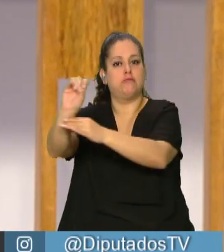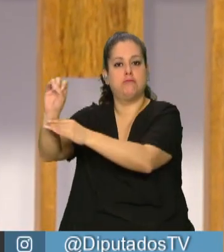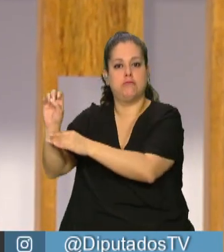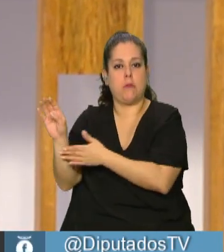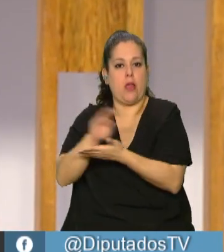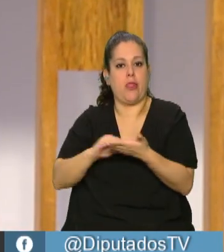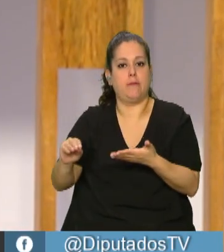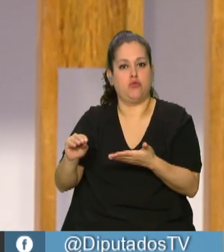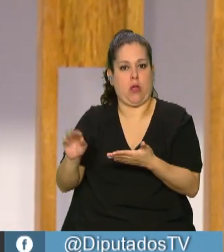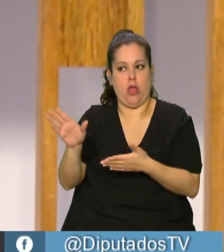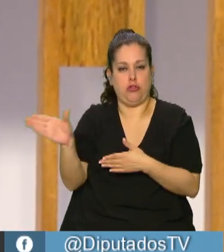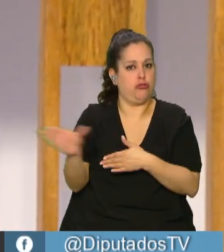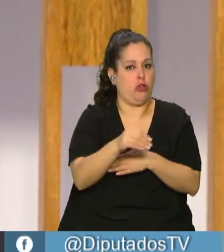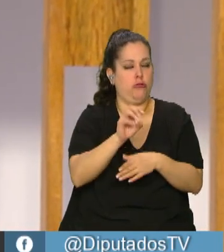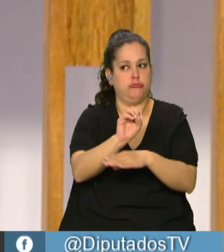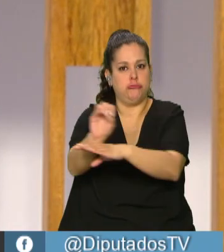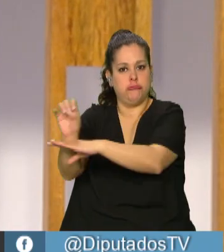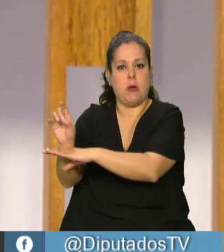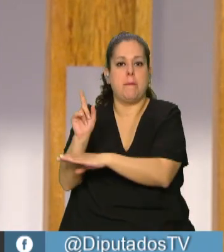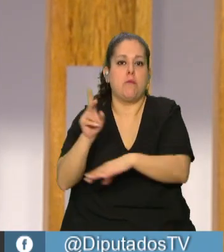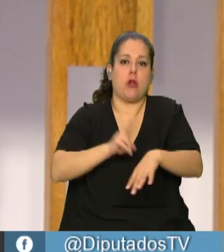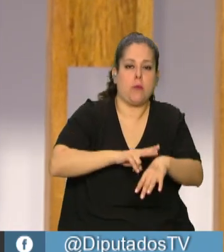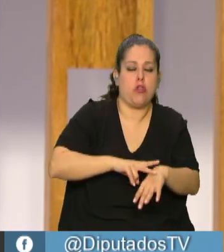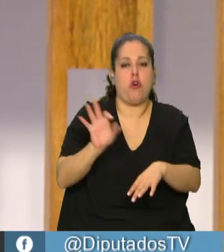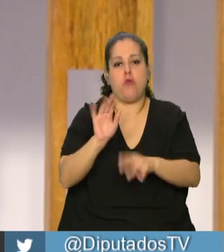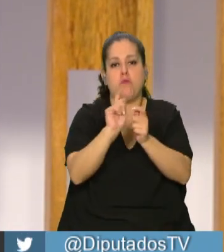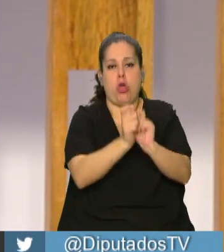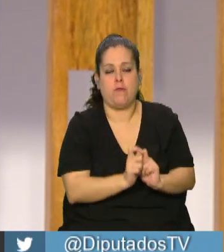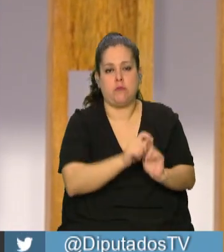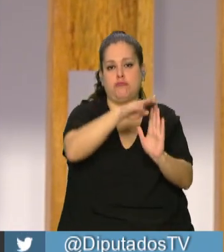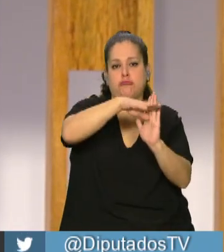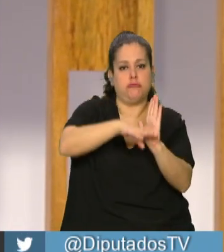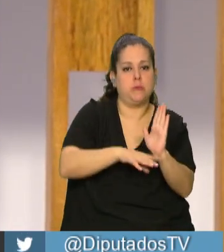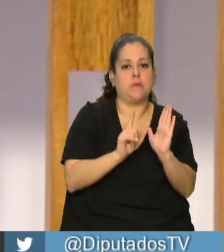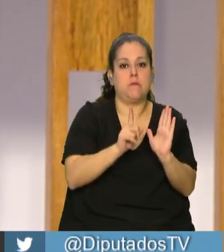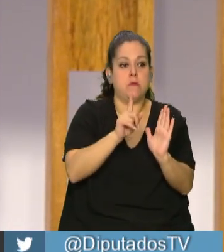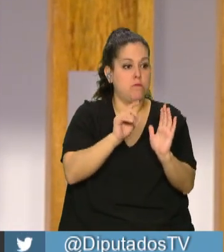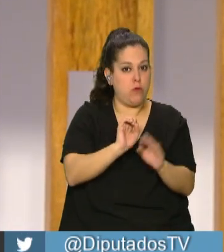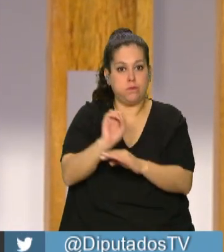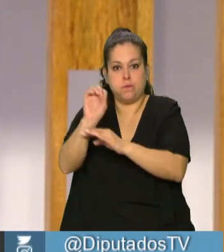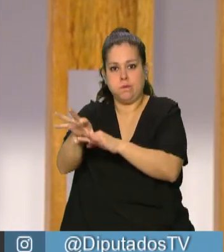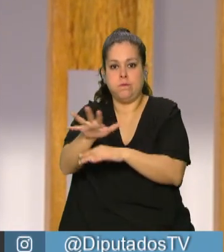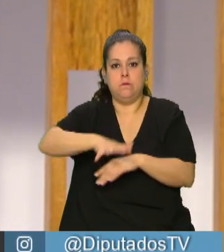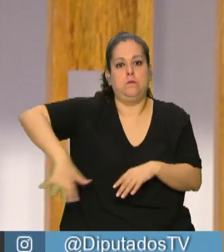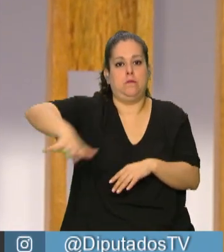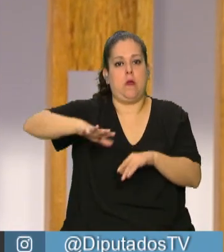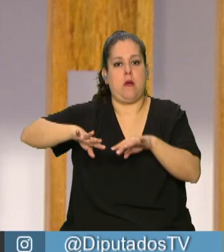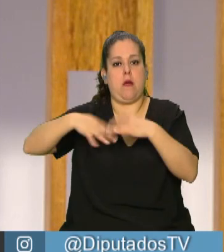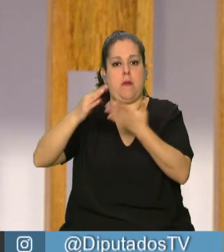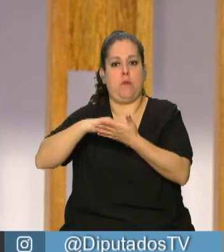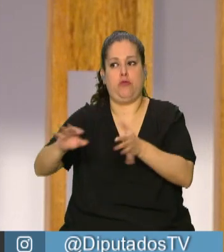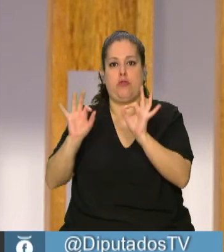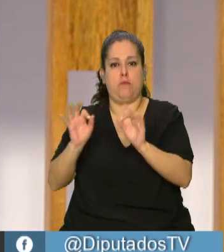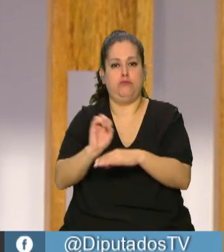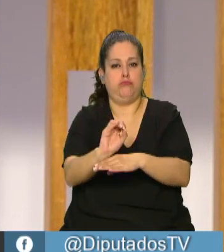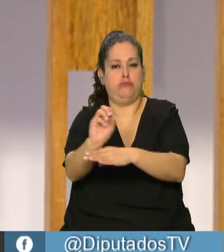que ellos hayan sugerido o que se hayan canalizado y resultado afirmativo, se transmiten a todos los diputados para que